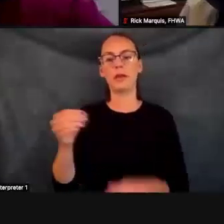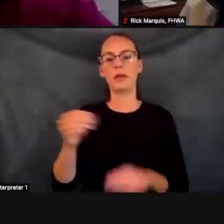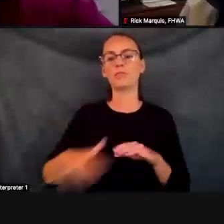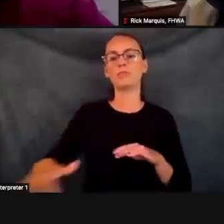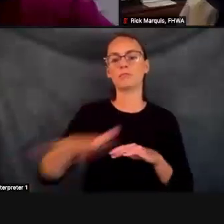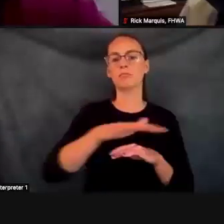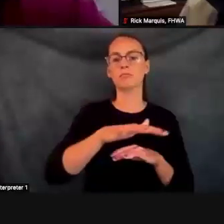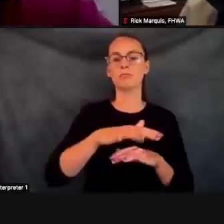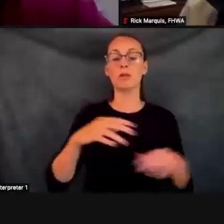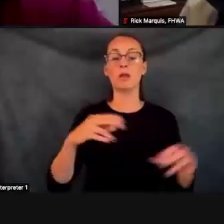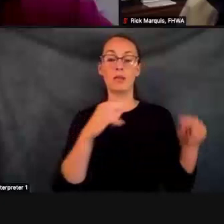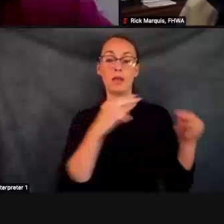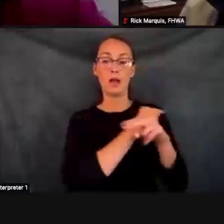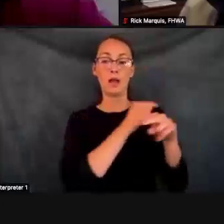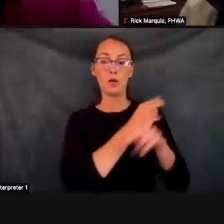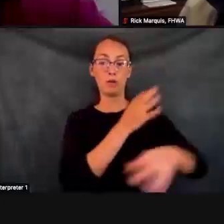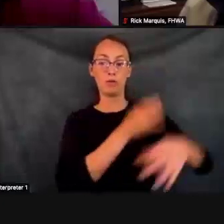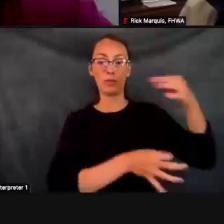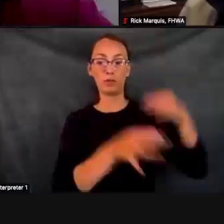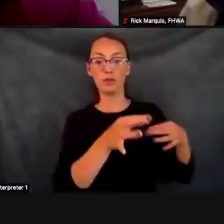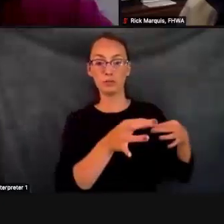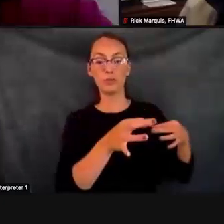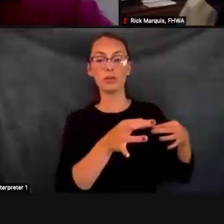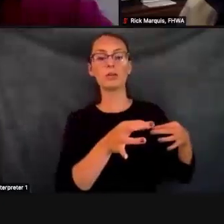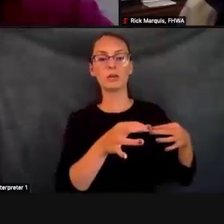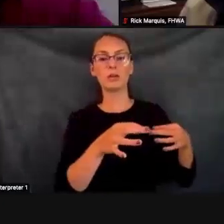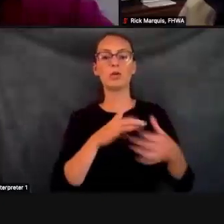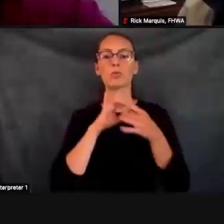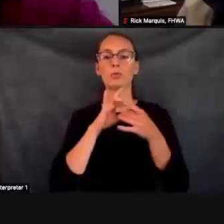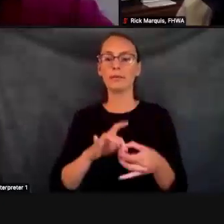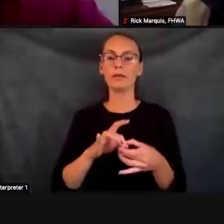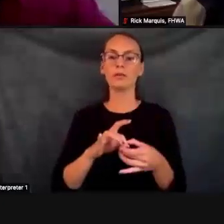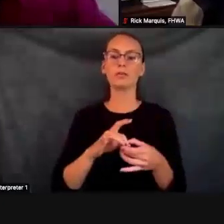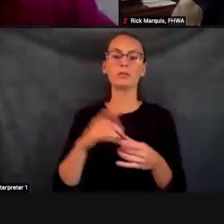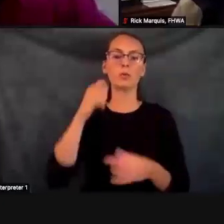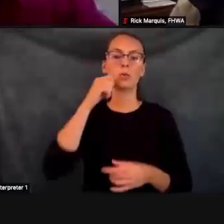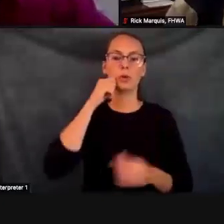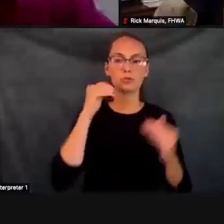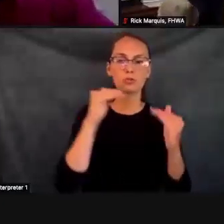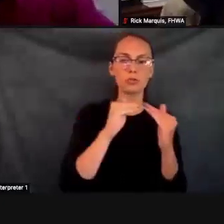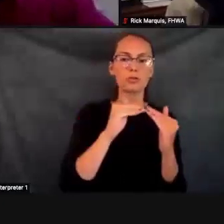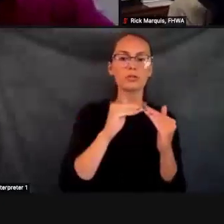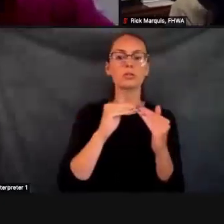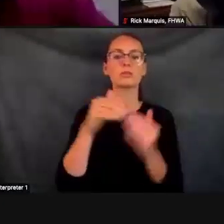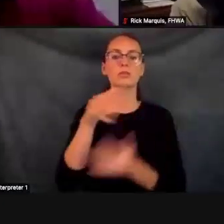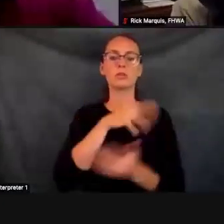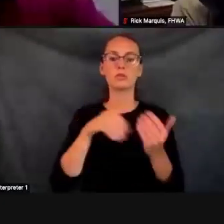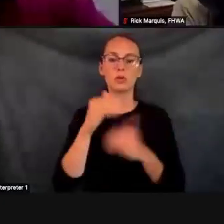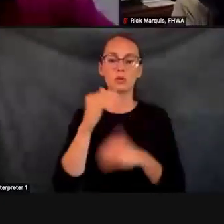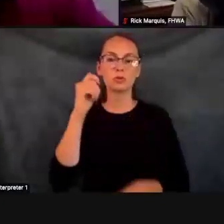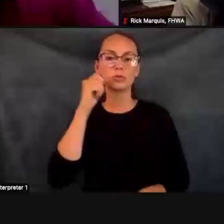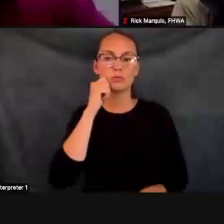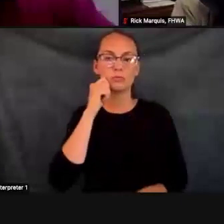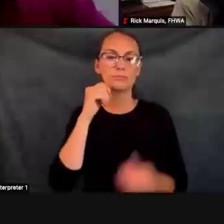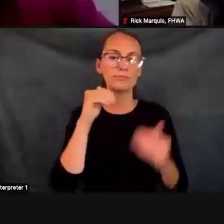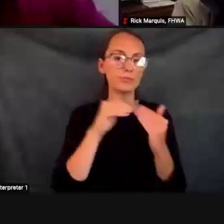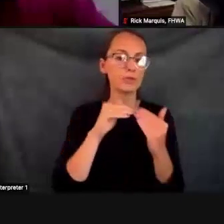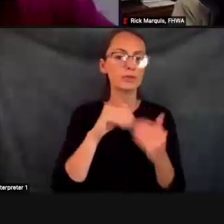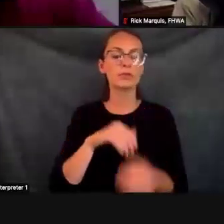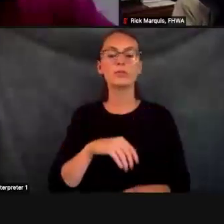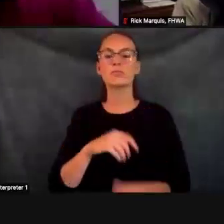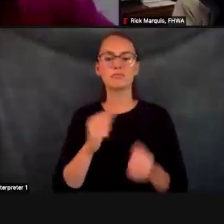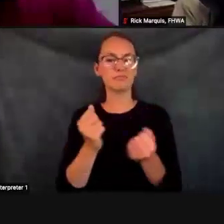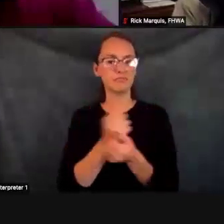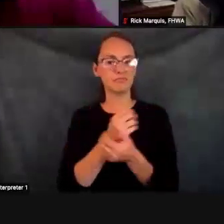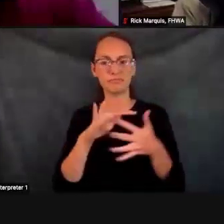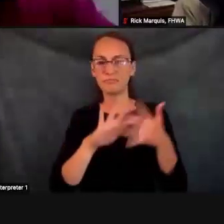circundantes. El reemplazo de la carretera se ve como un asunto de justicia social y racial. Y